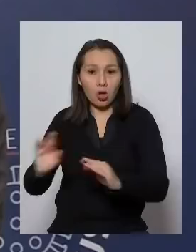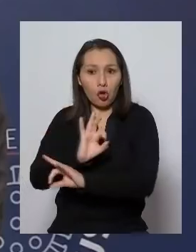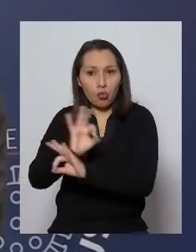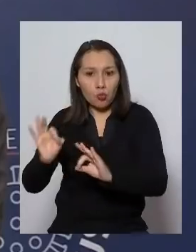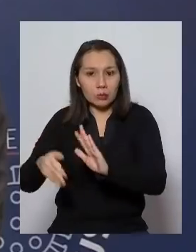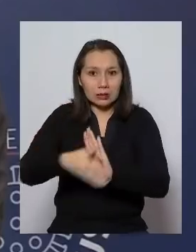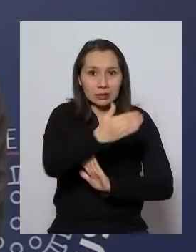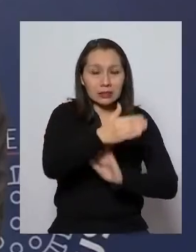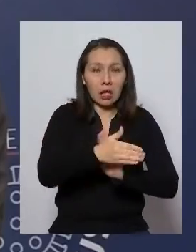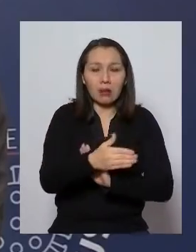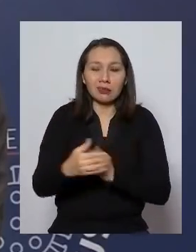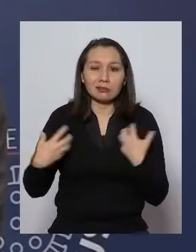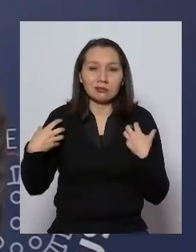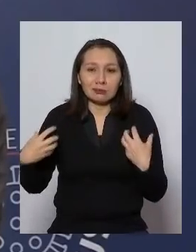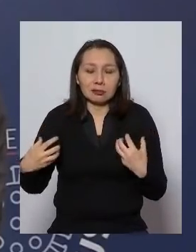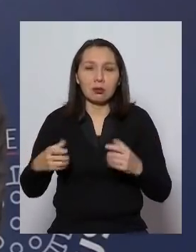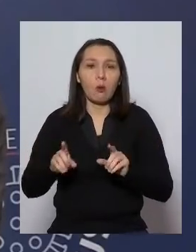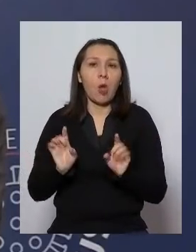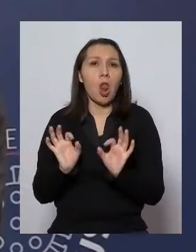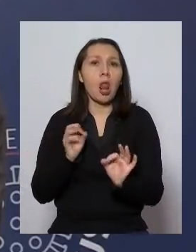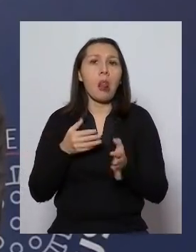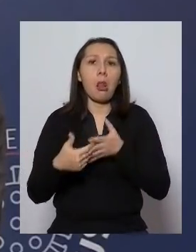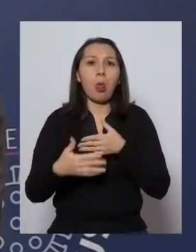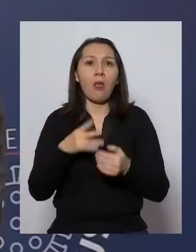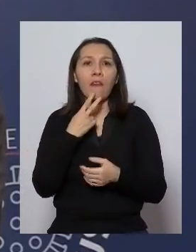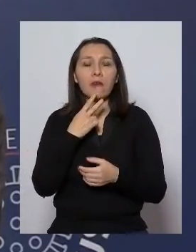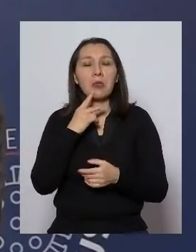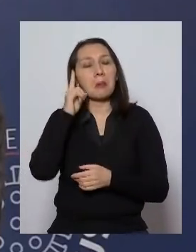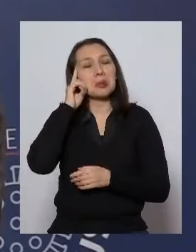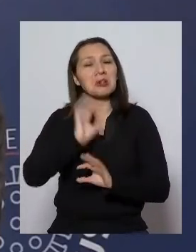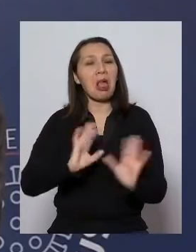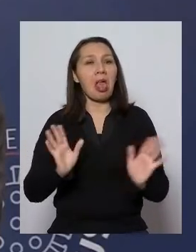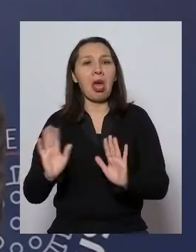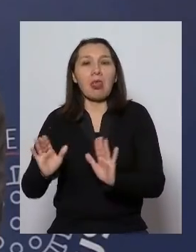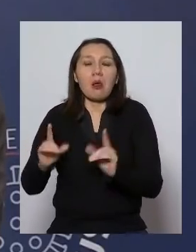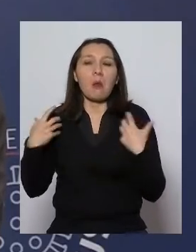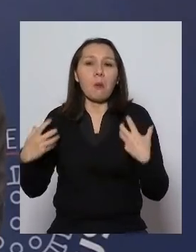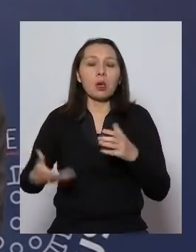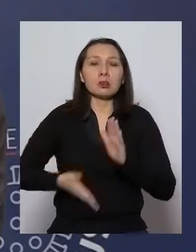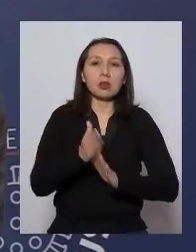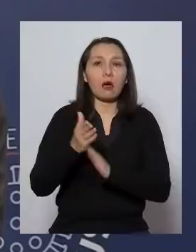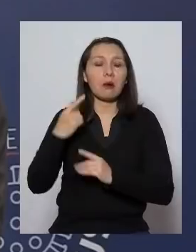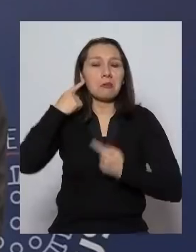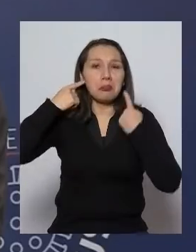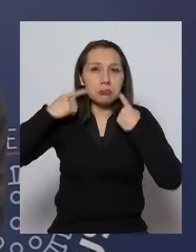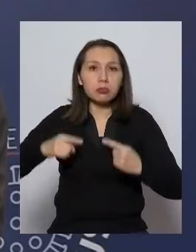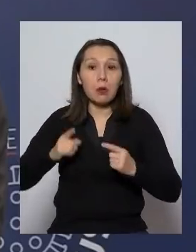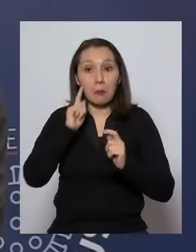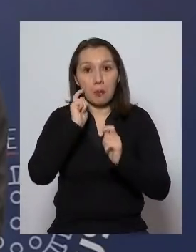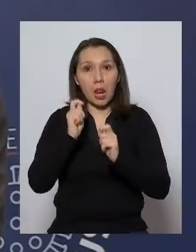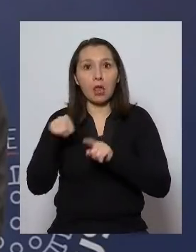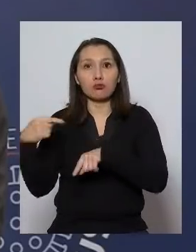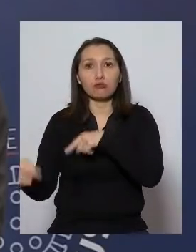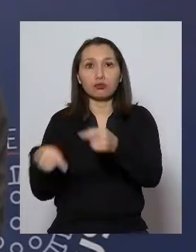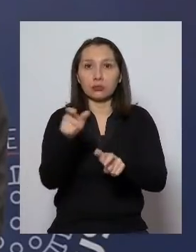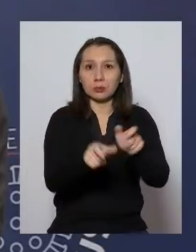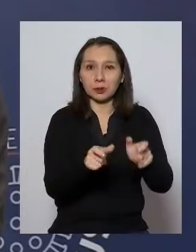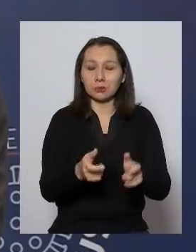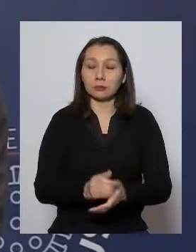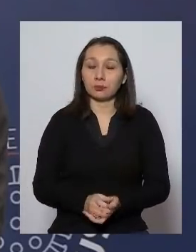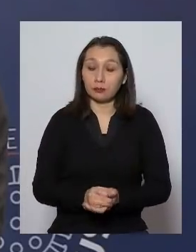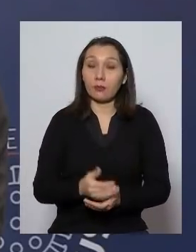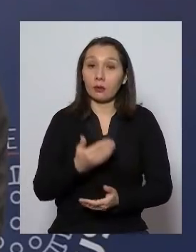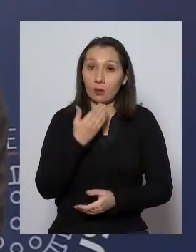saliendo a la calle, hacen la vida como si nada ocurriera, poniendo en riesgo a otros. También es